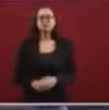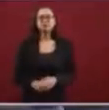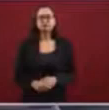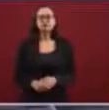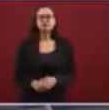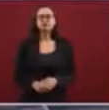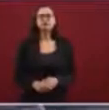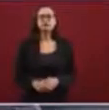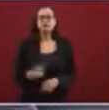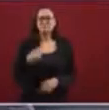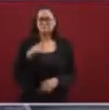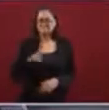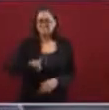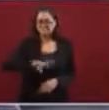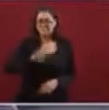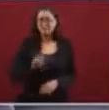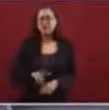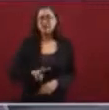muy honesta